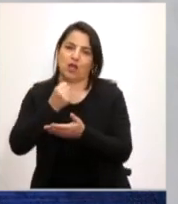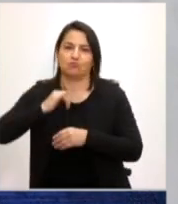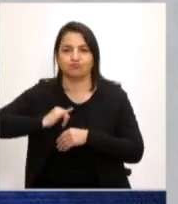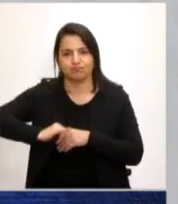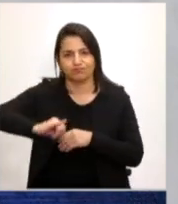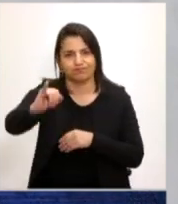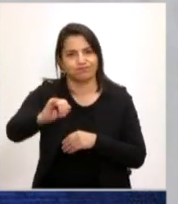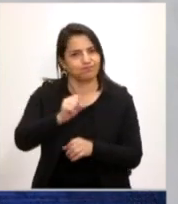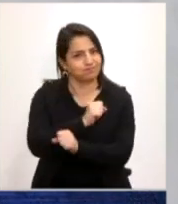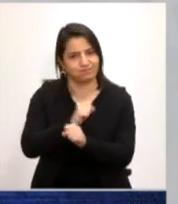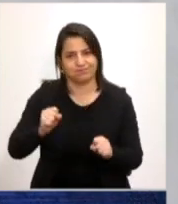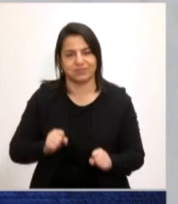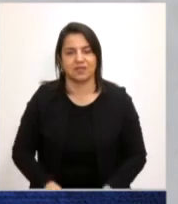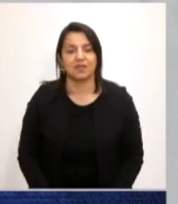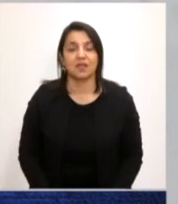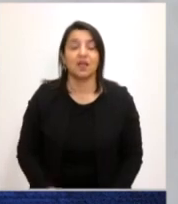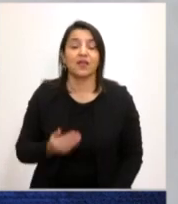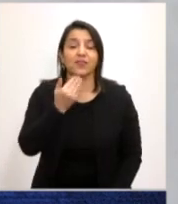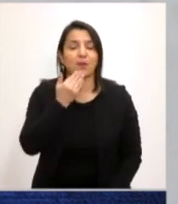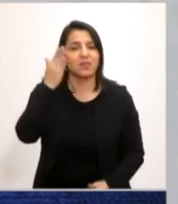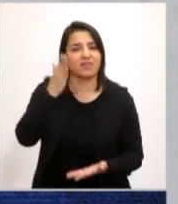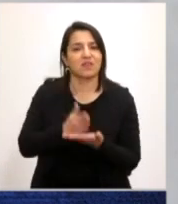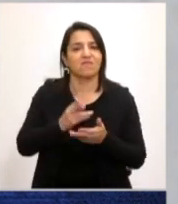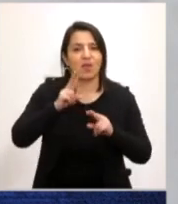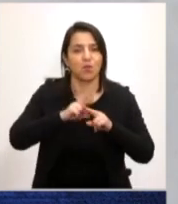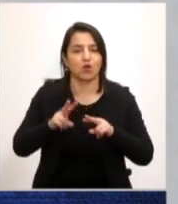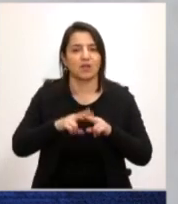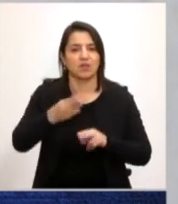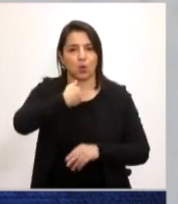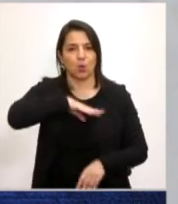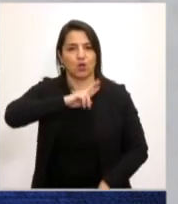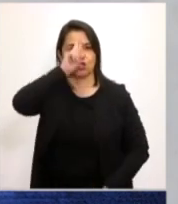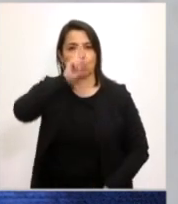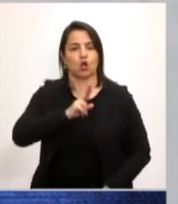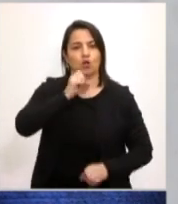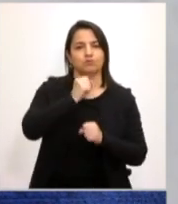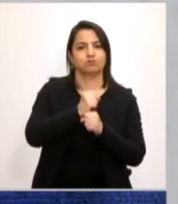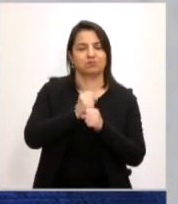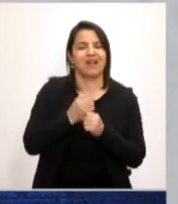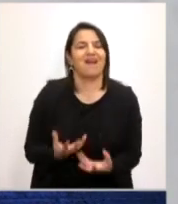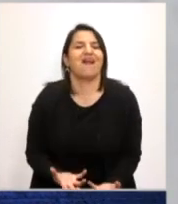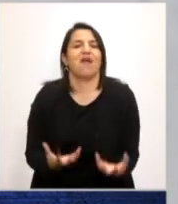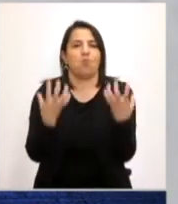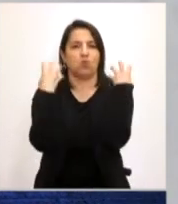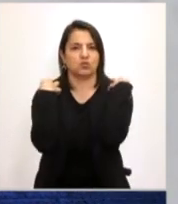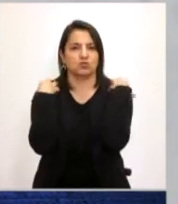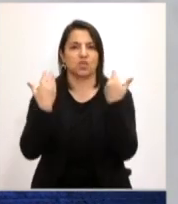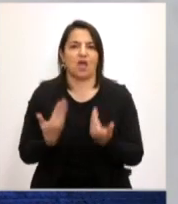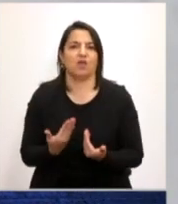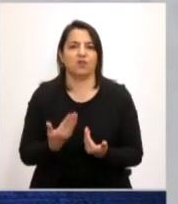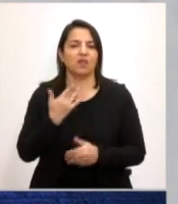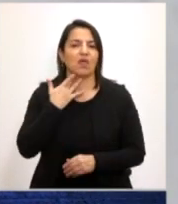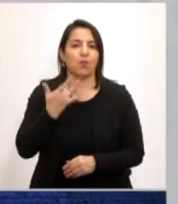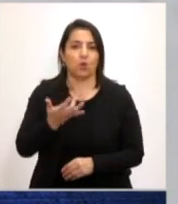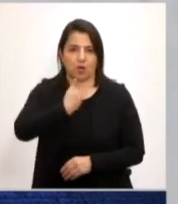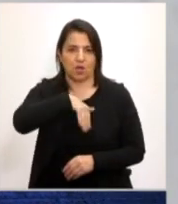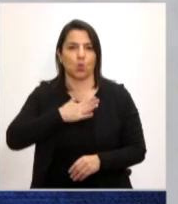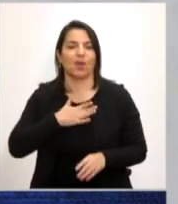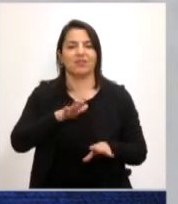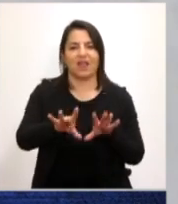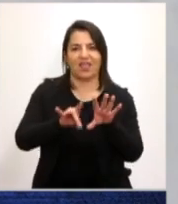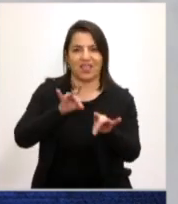no es viable. Por lo que también debemos realizar nuestra labor con un alto sentido de responsabilidad debido a lo que nuestras